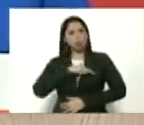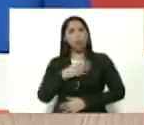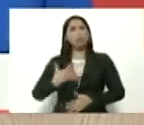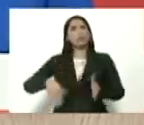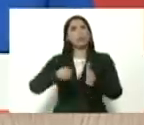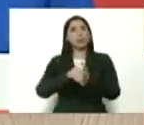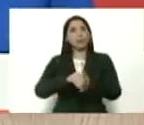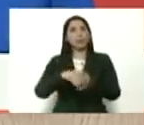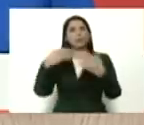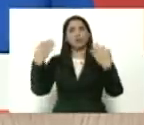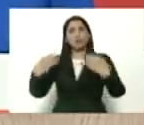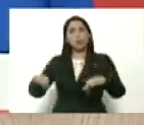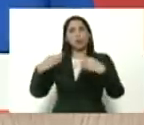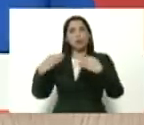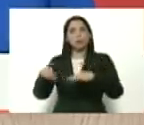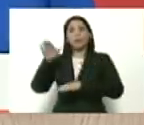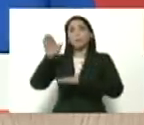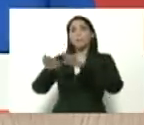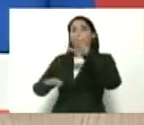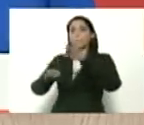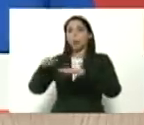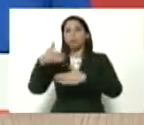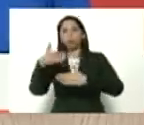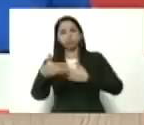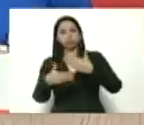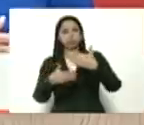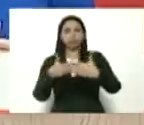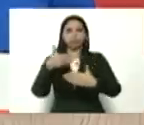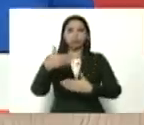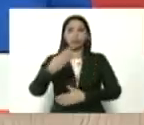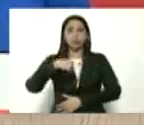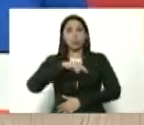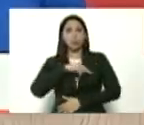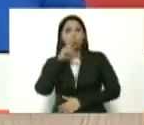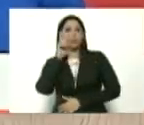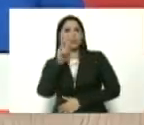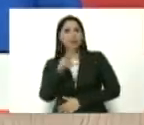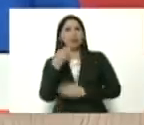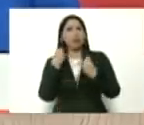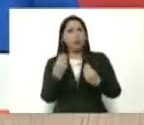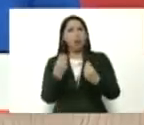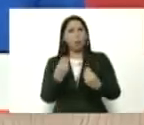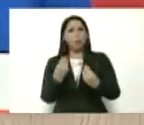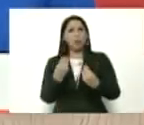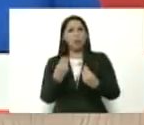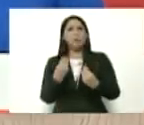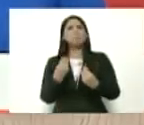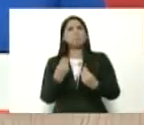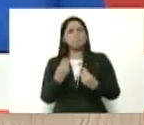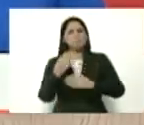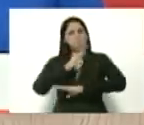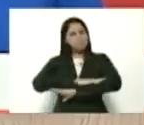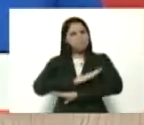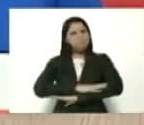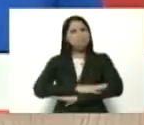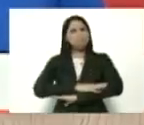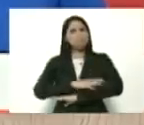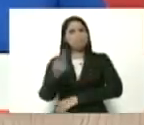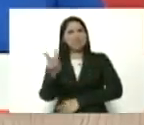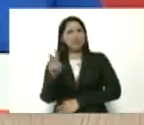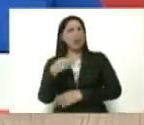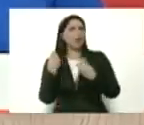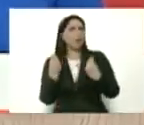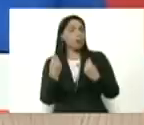normalidad relativa, poco a poco. Ya nosotros vamos viendo la evolución de los casos en Venezuela. Pareciera